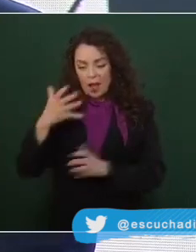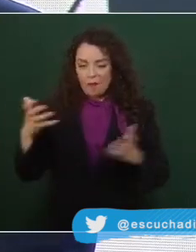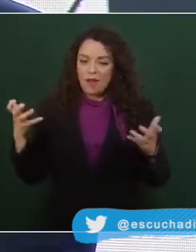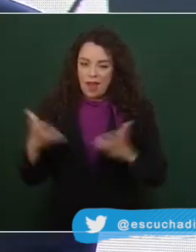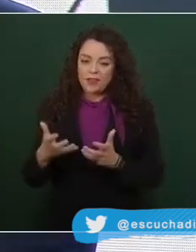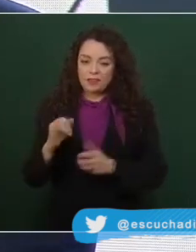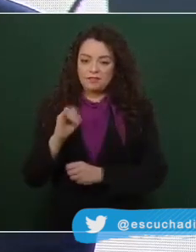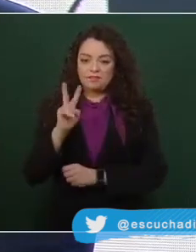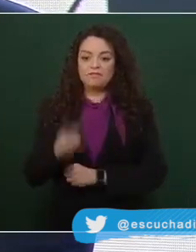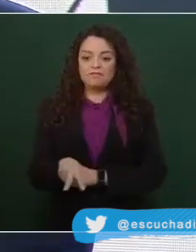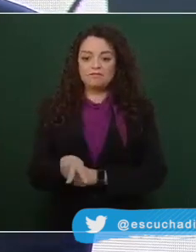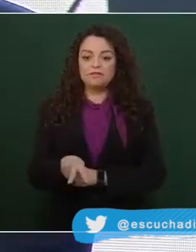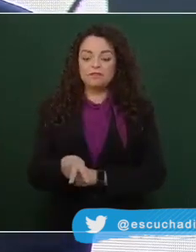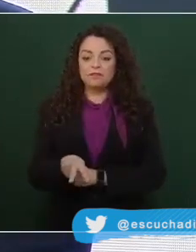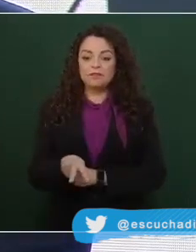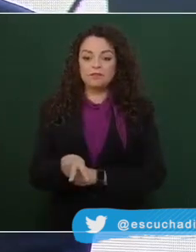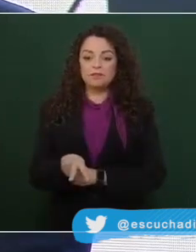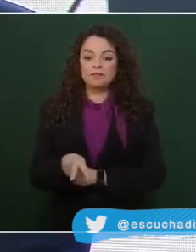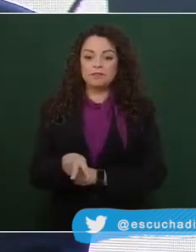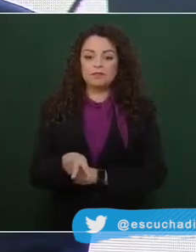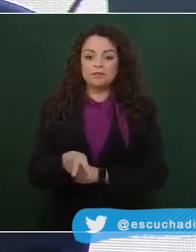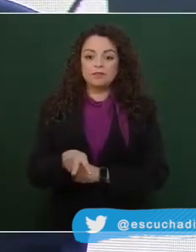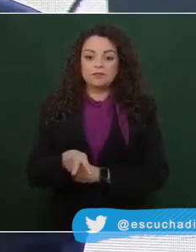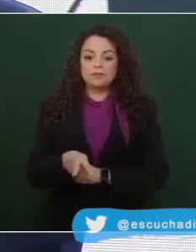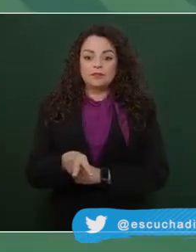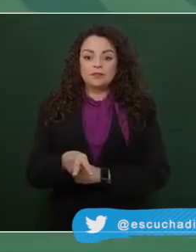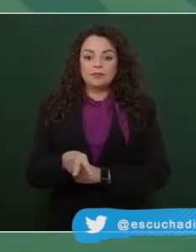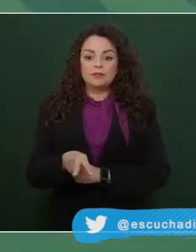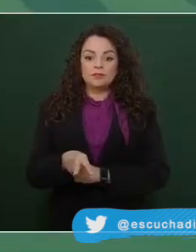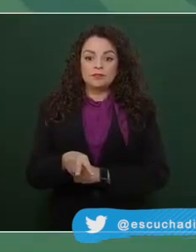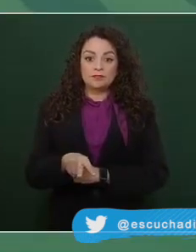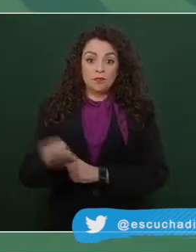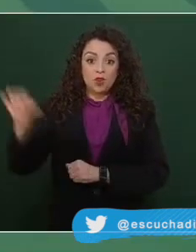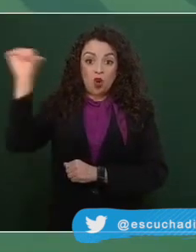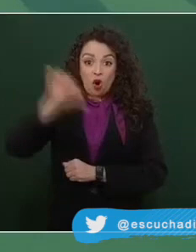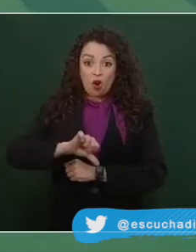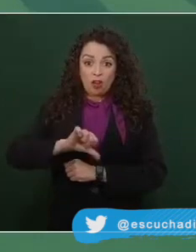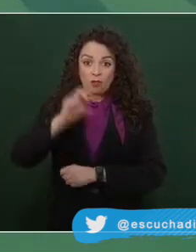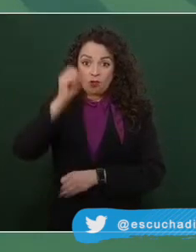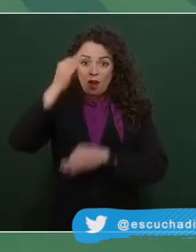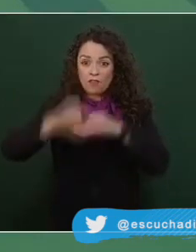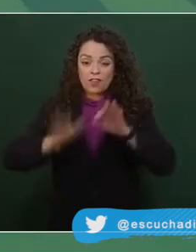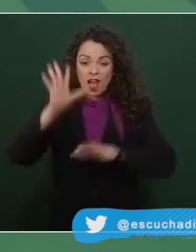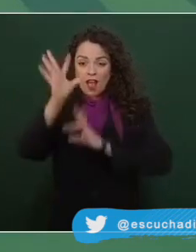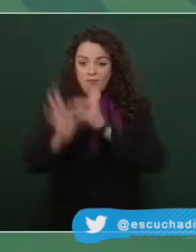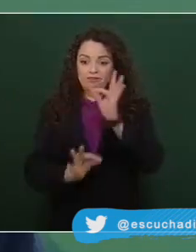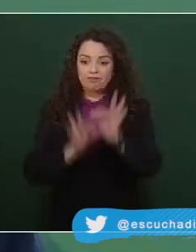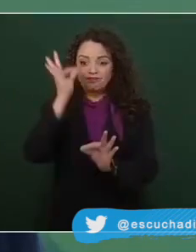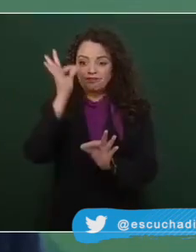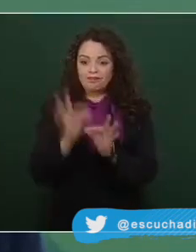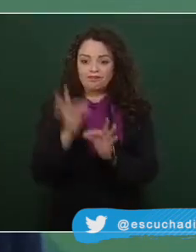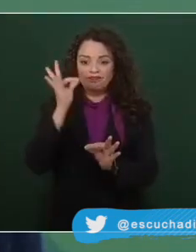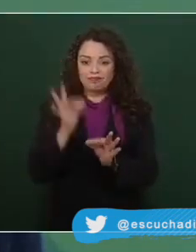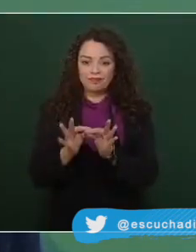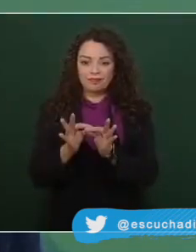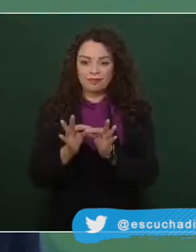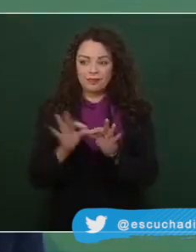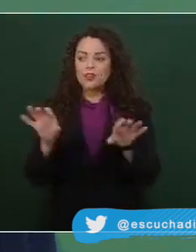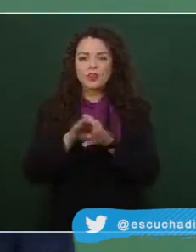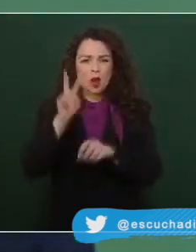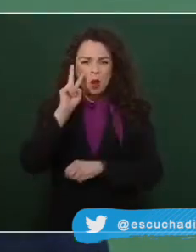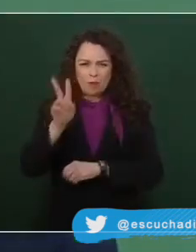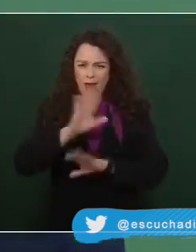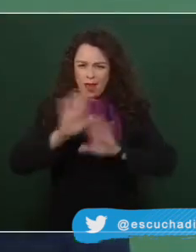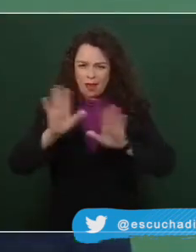como el día de hoy, misión cumplida. ¿Qué les parece si ya hasta aquí?